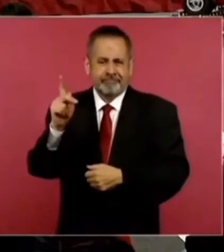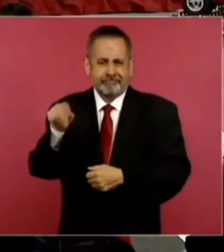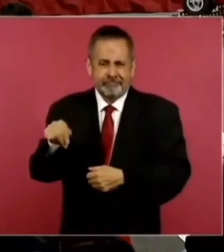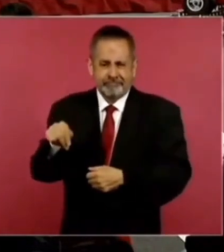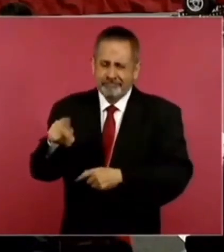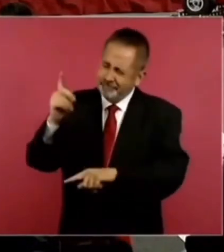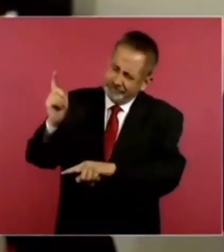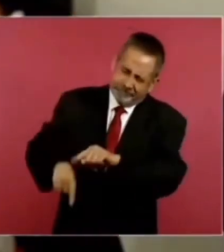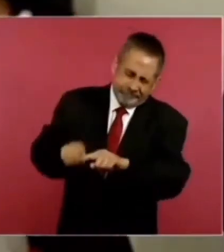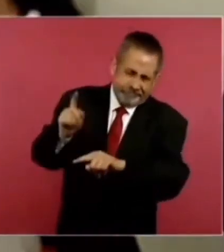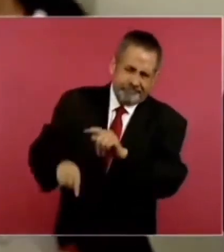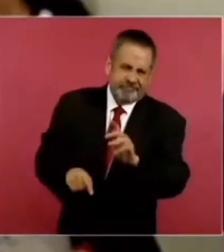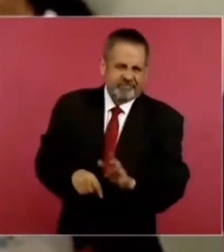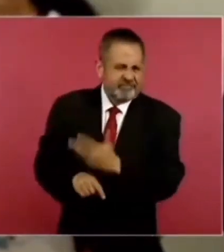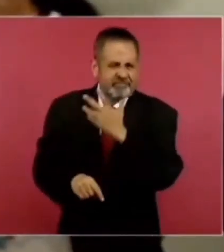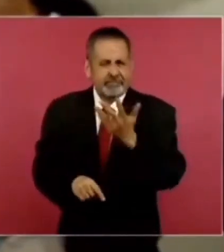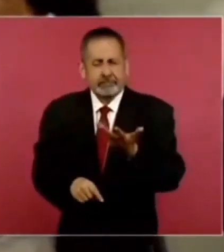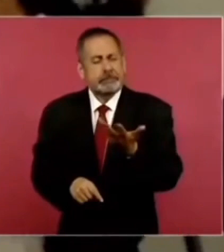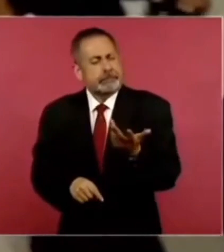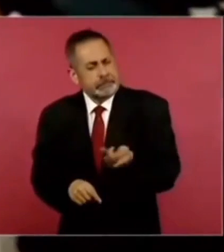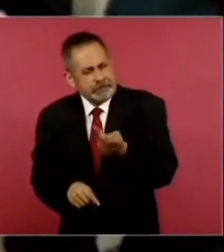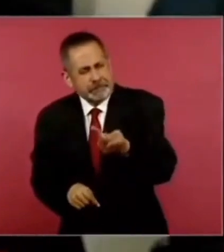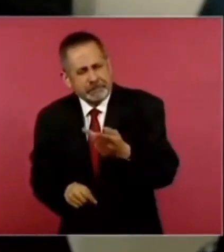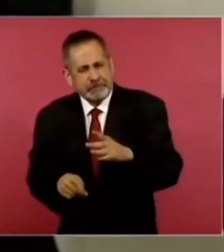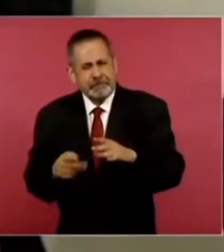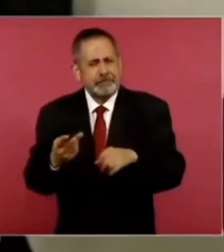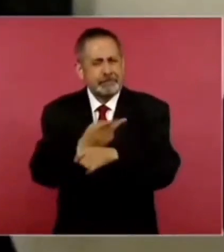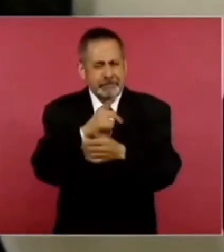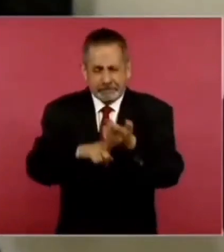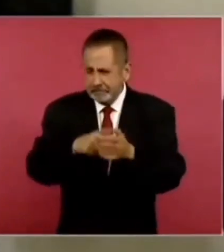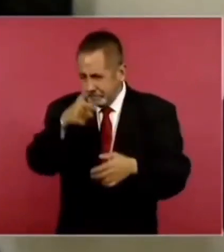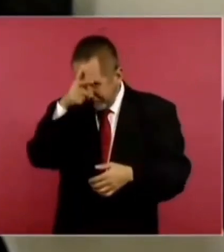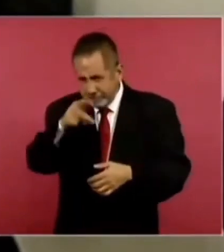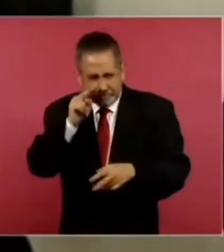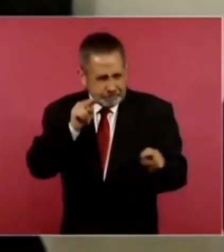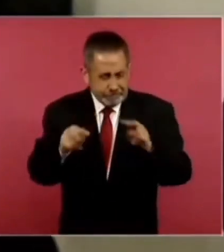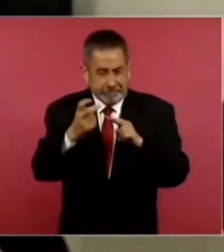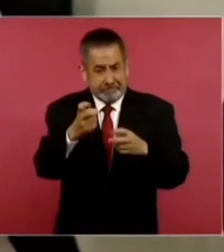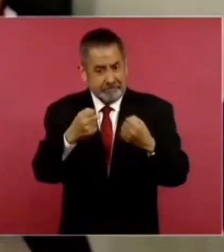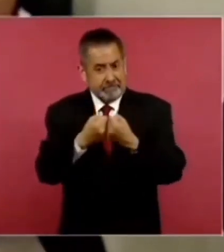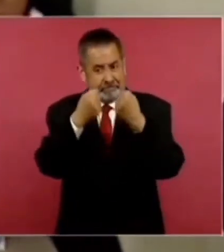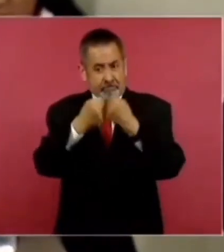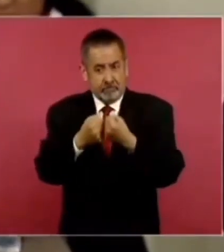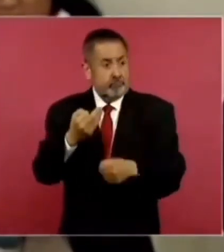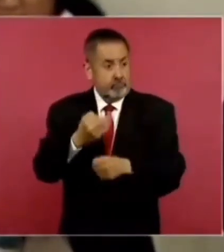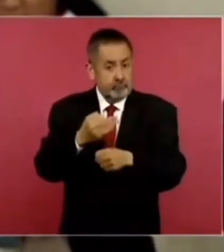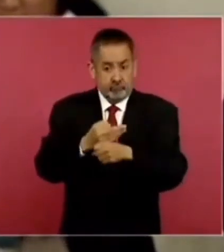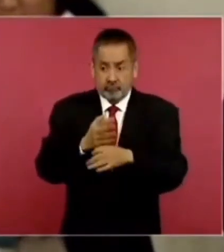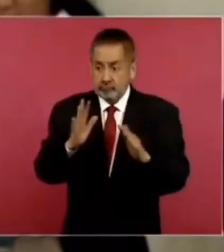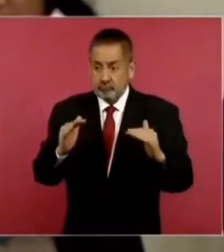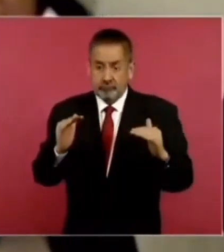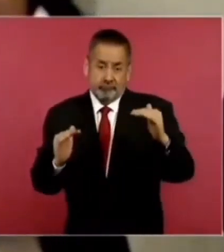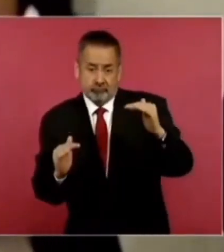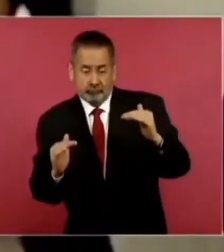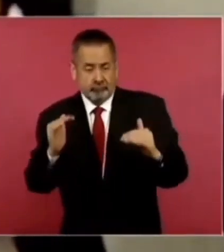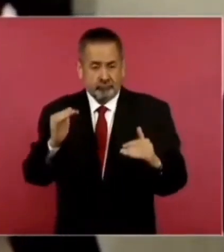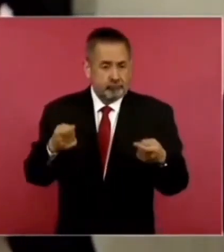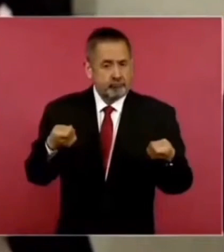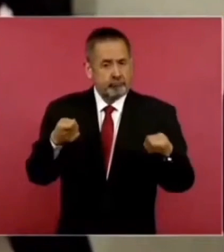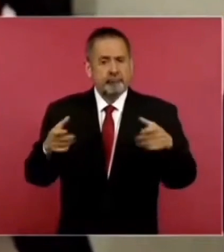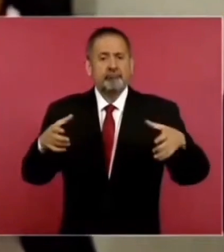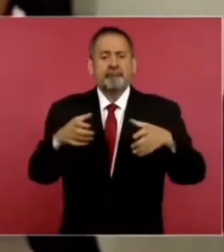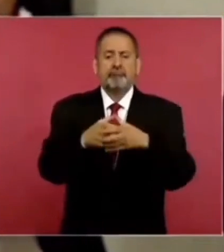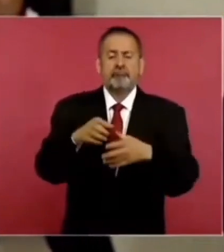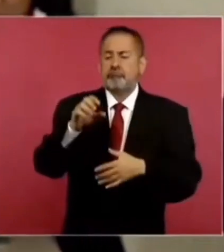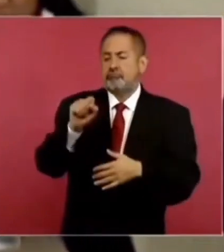Estado Mayor Presidencial. Preguntarle, presidente, ¿encontró esta situación? ¿Ya no hay una falta de equilibrios entre los elementos de la